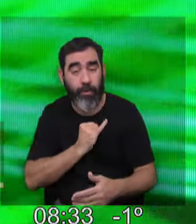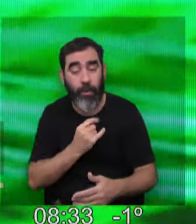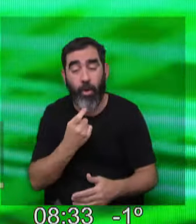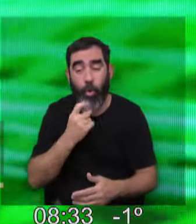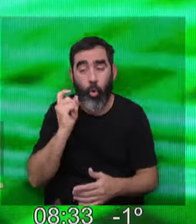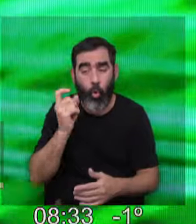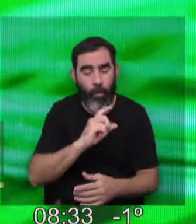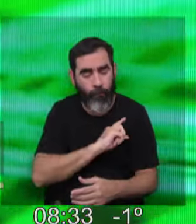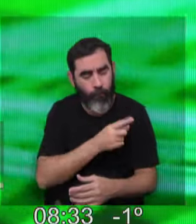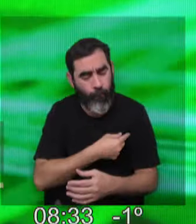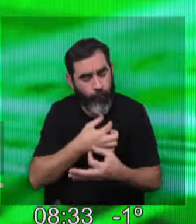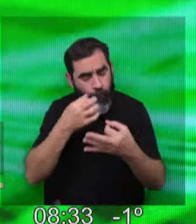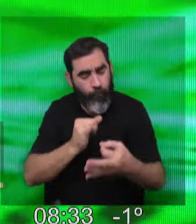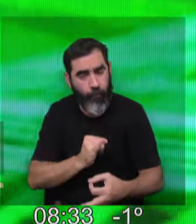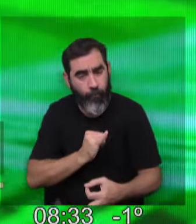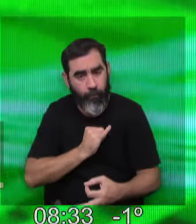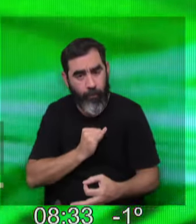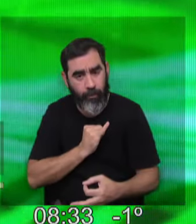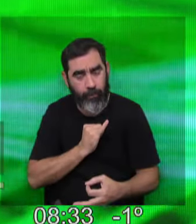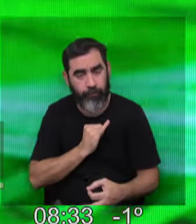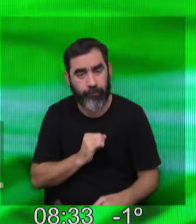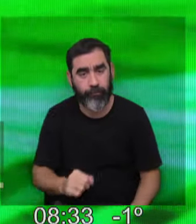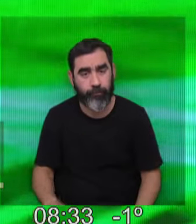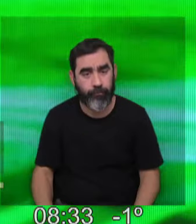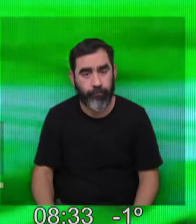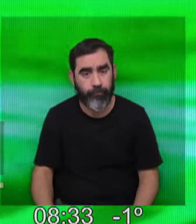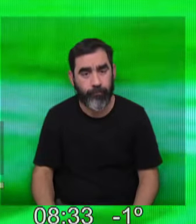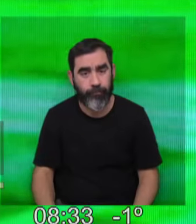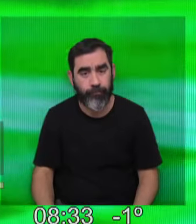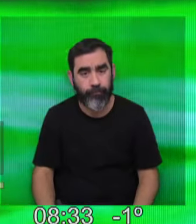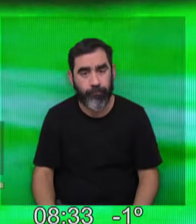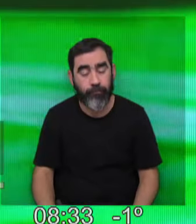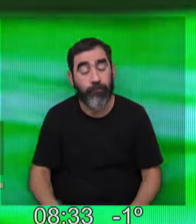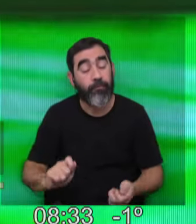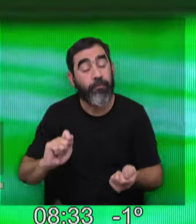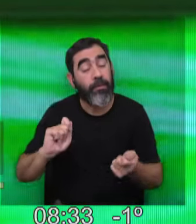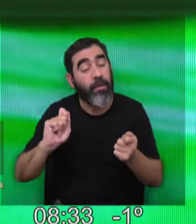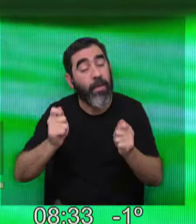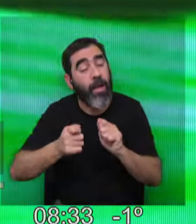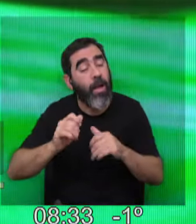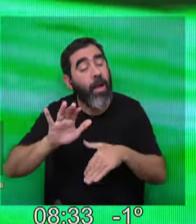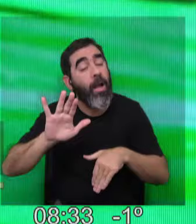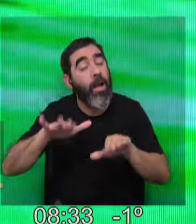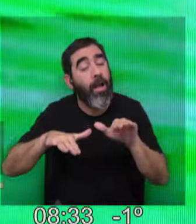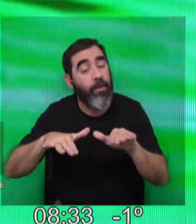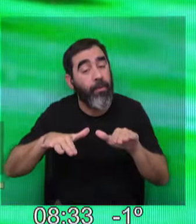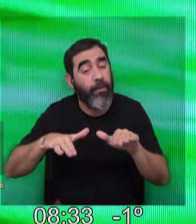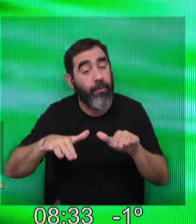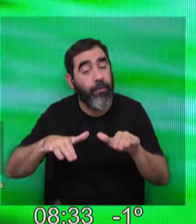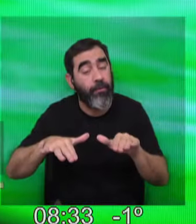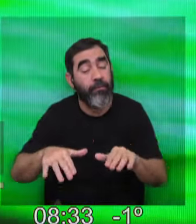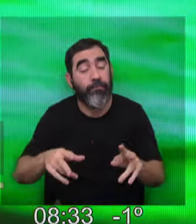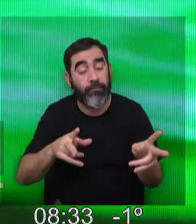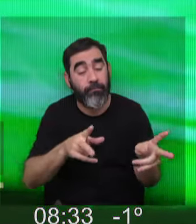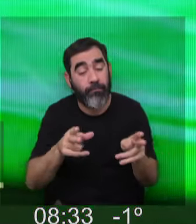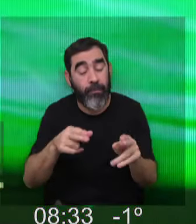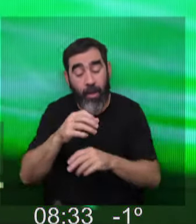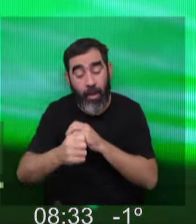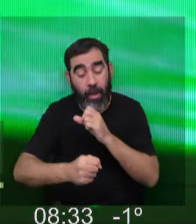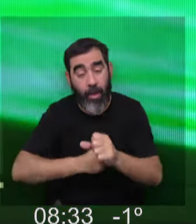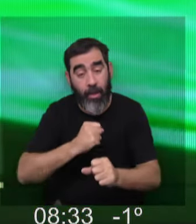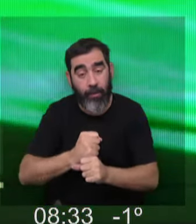siendo fuerte y ahí está. Yo diría que lo que ha cambiado más en este transcurso de estos